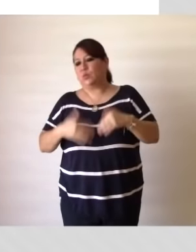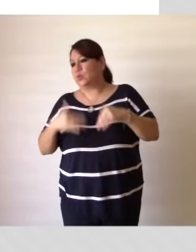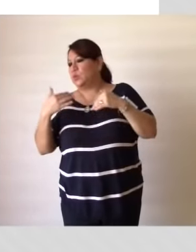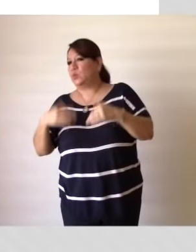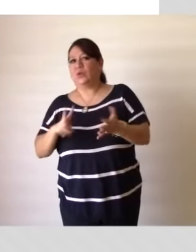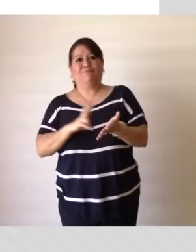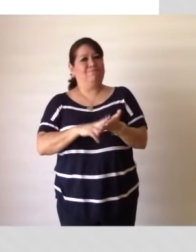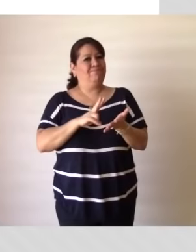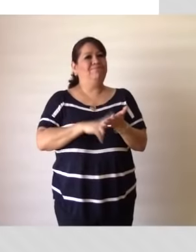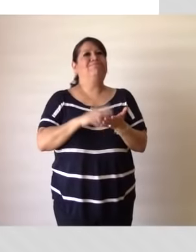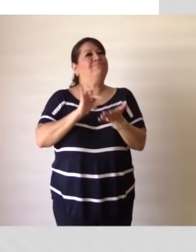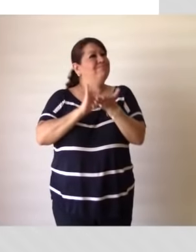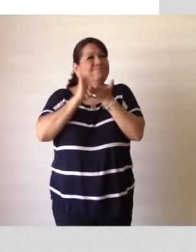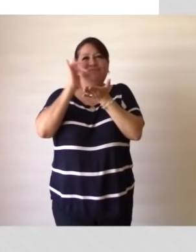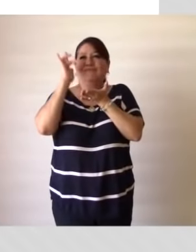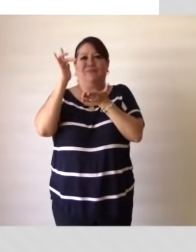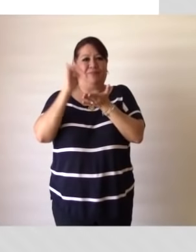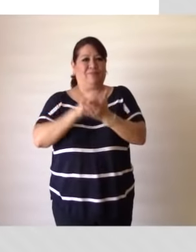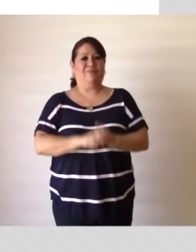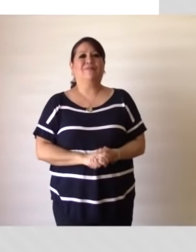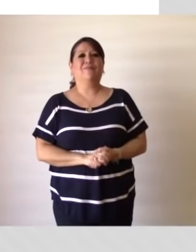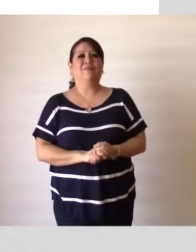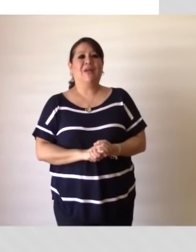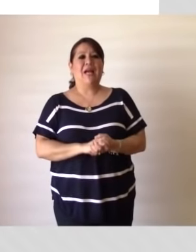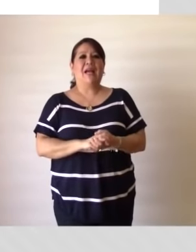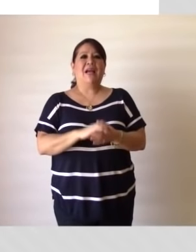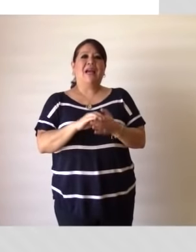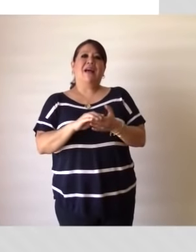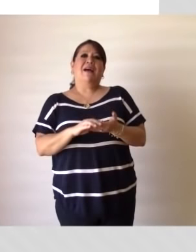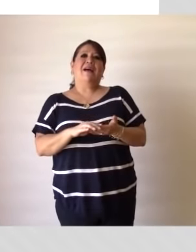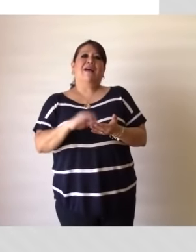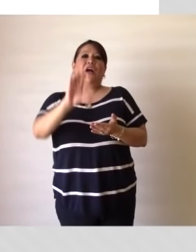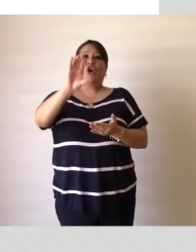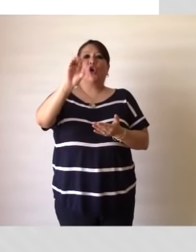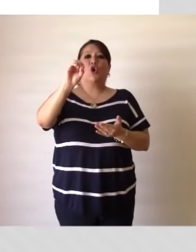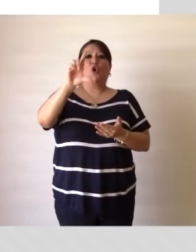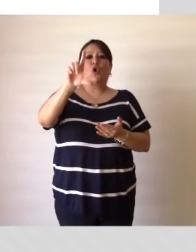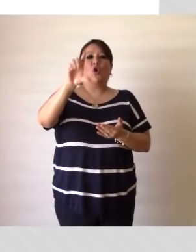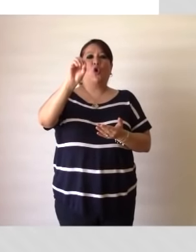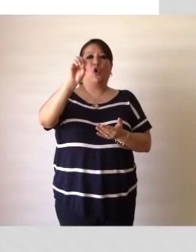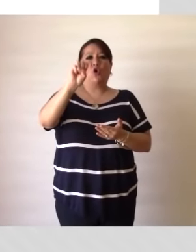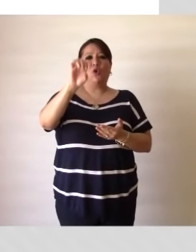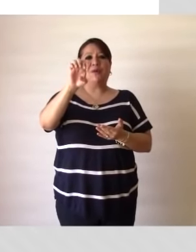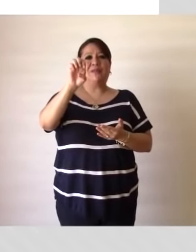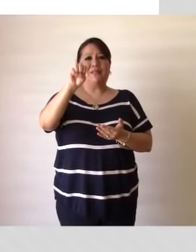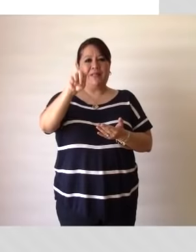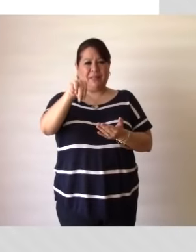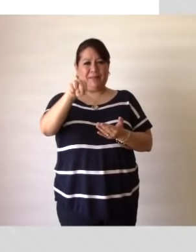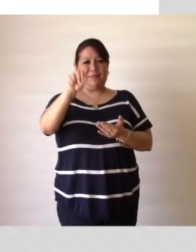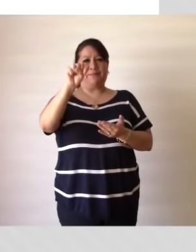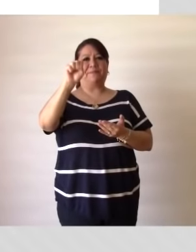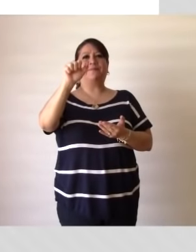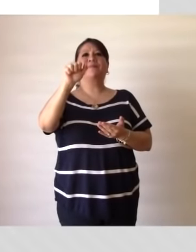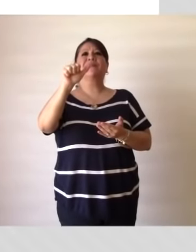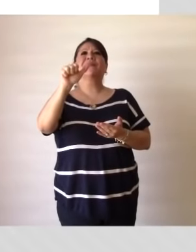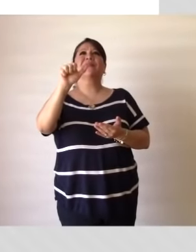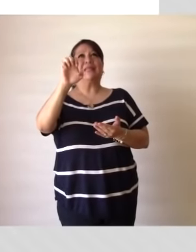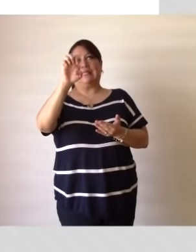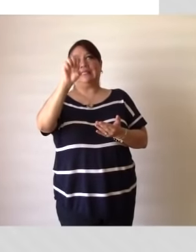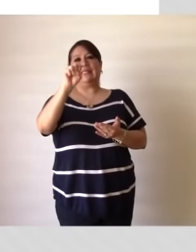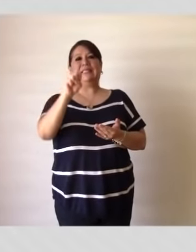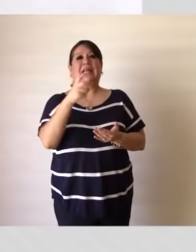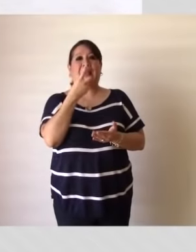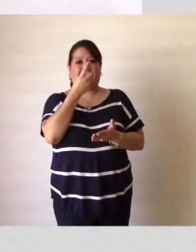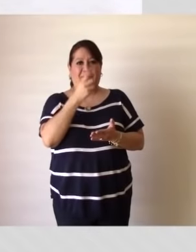de esto todo lo que hagáis hacedlo de corazón como para el señor y no para los hombres te das